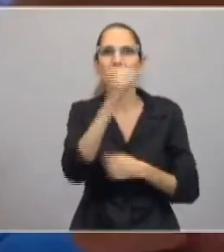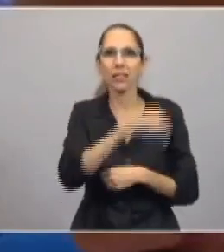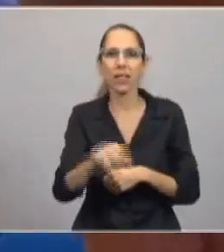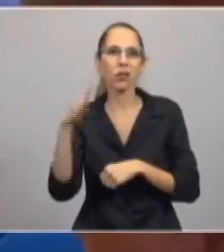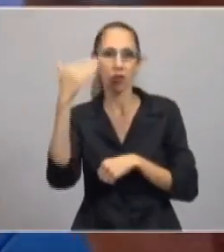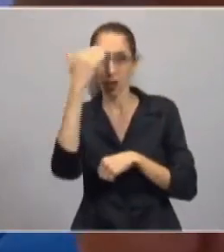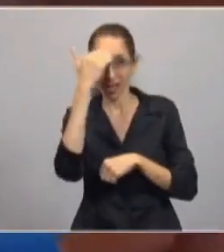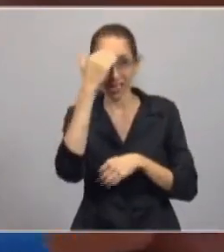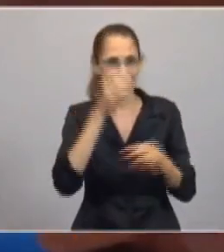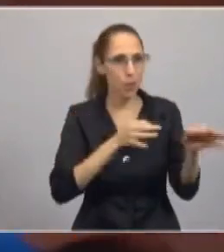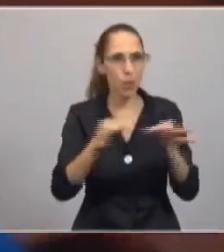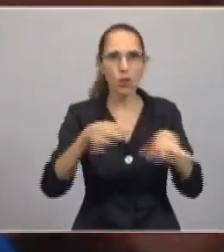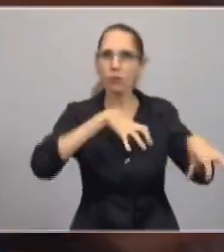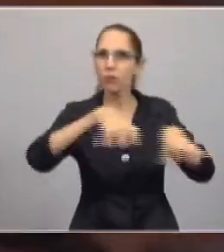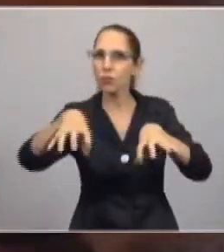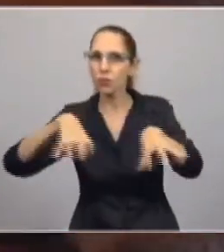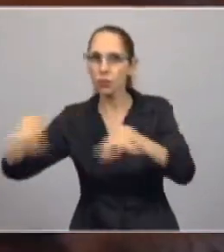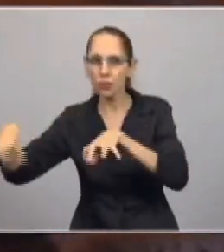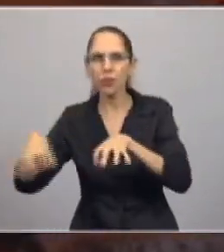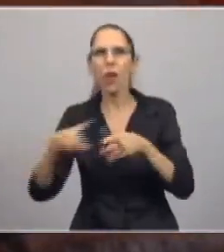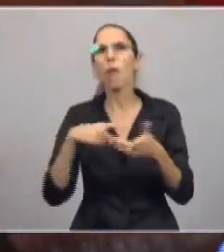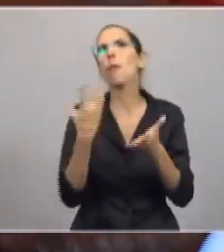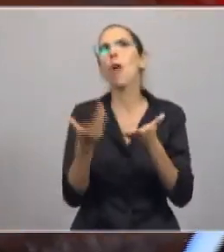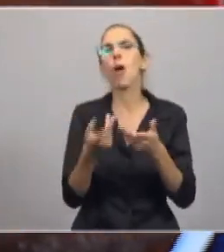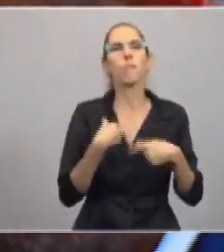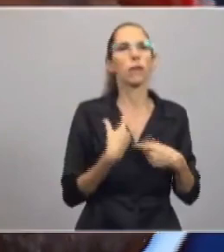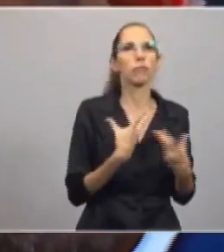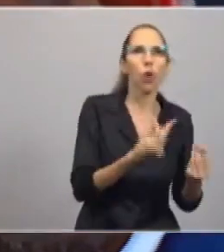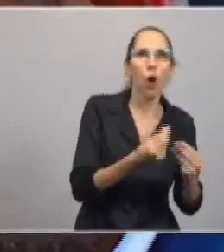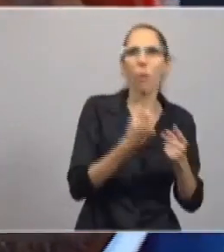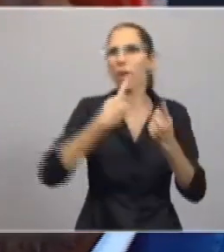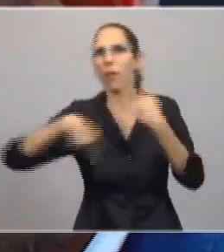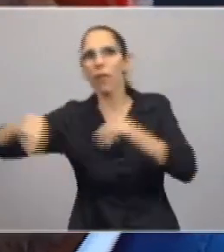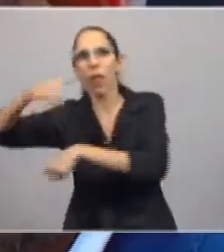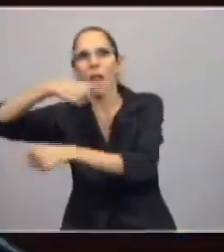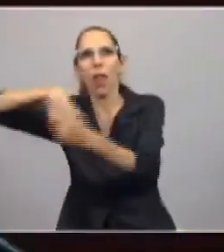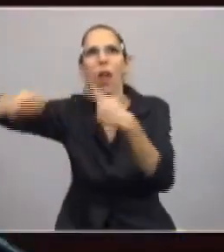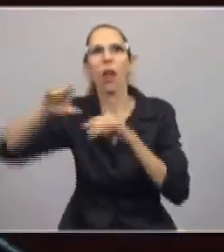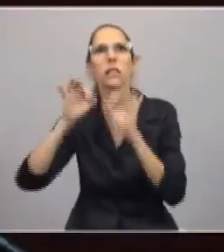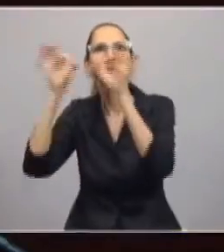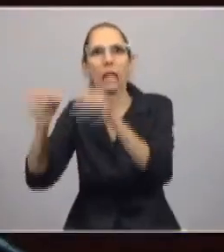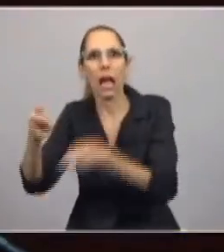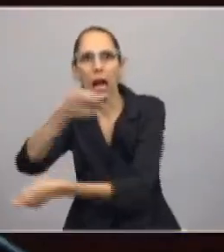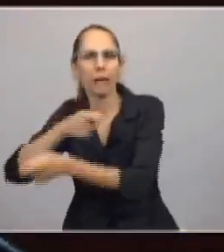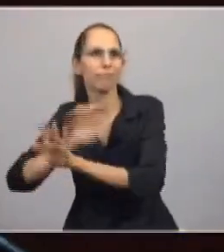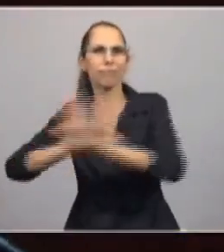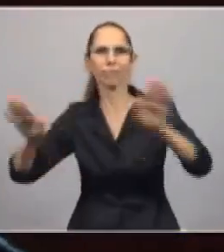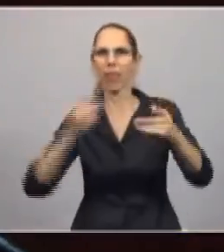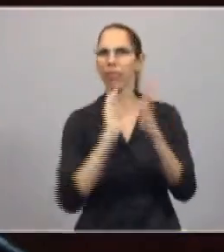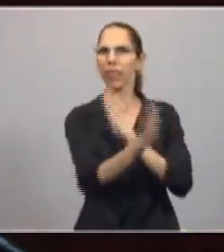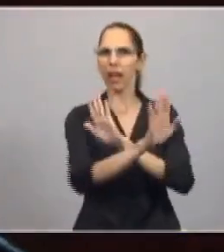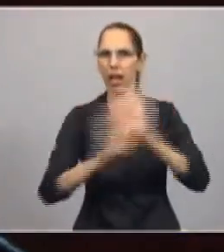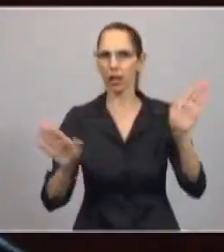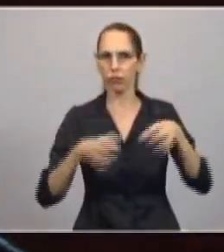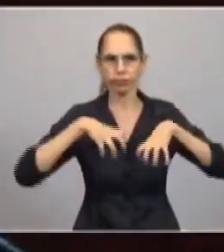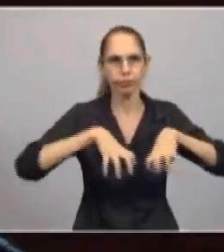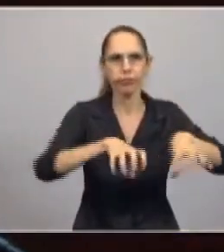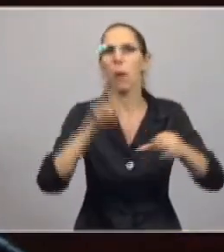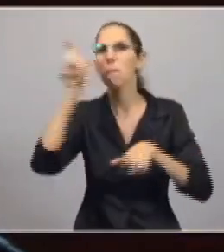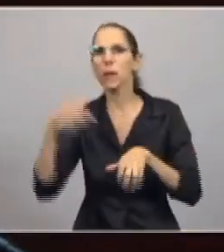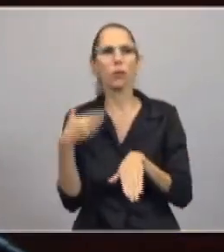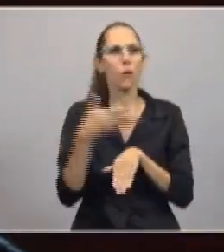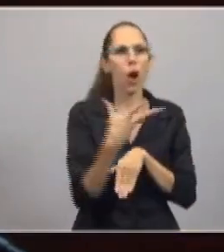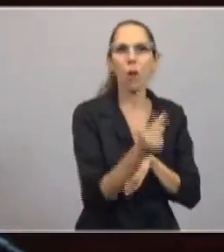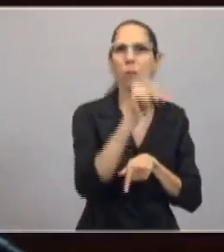provincia. Eliminamos intermediarios, mejoramos los márgenes de los productores y redujimos el precio que paga el